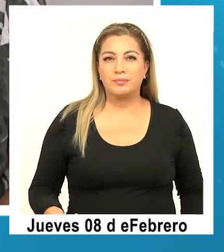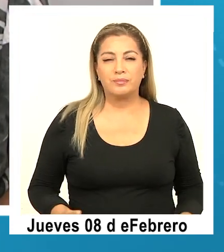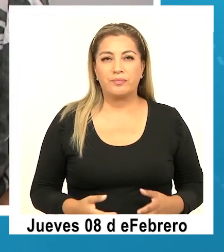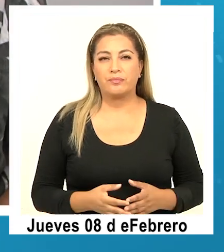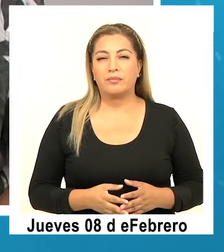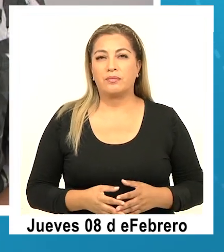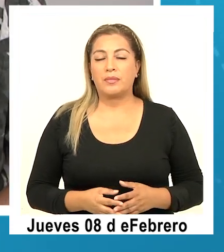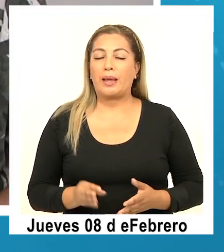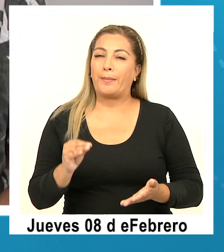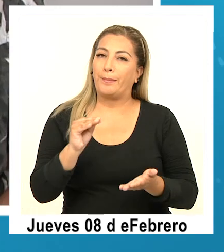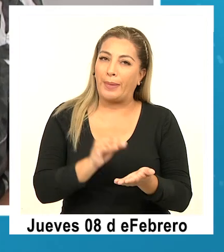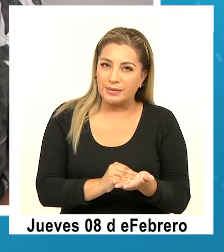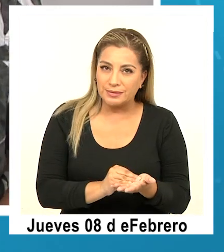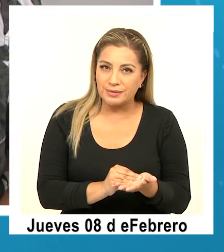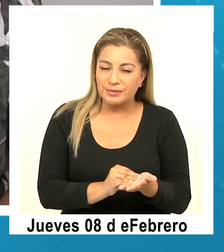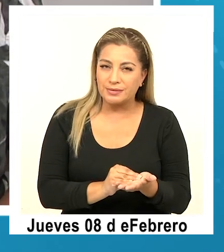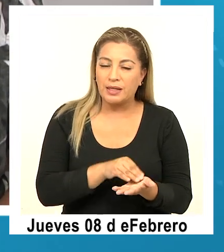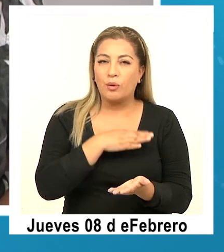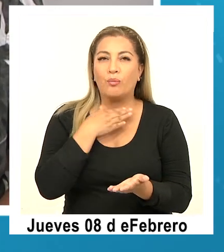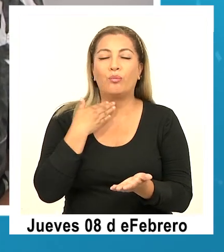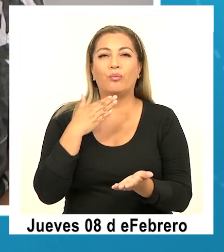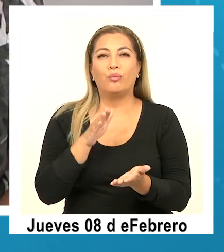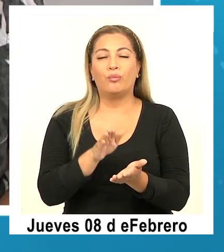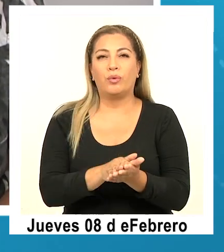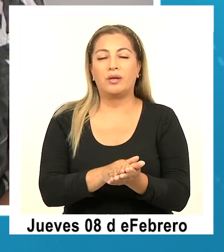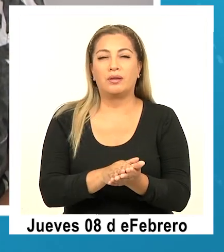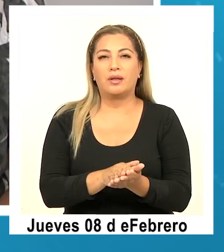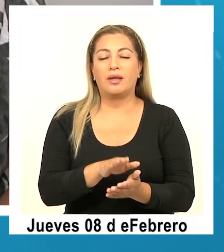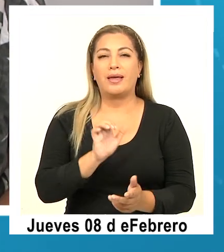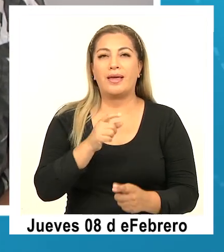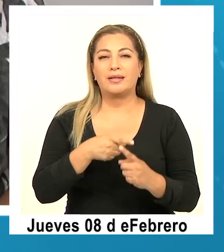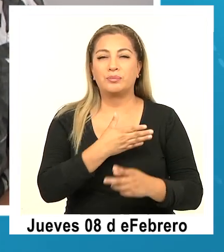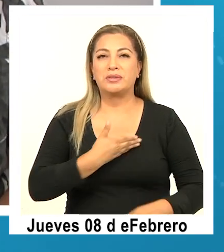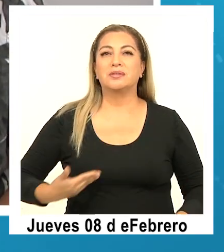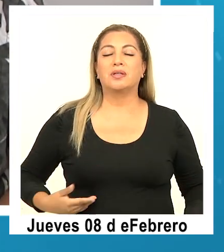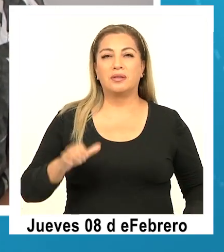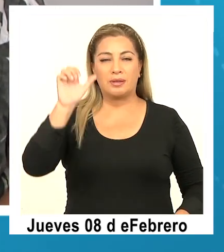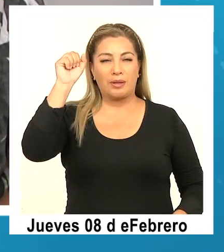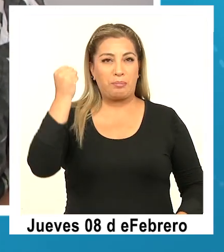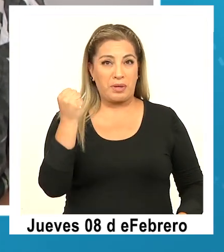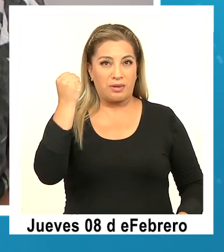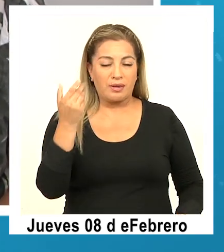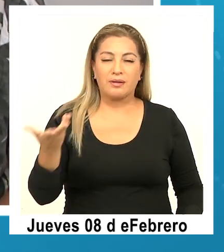y que se suma, digamos, ¿cierto?, a esta serie de hechos lamentables y desgraciados.